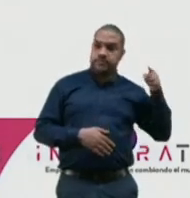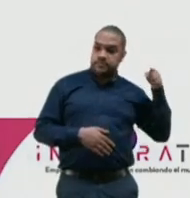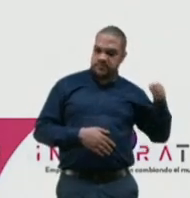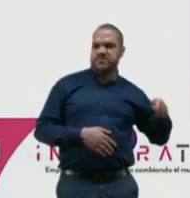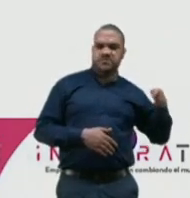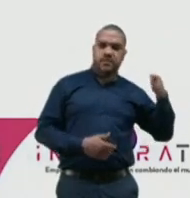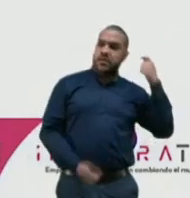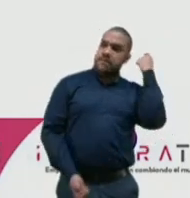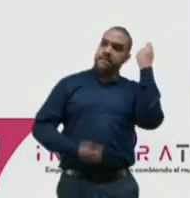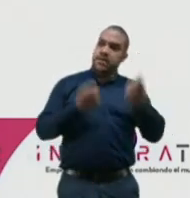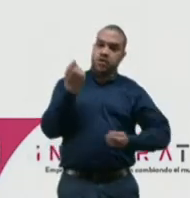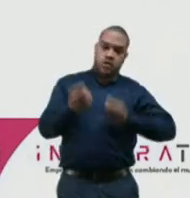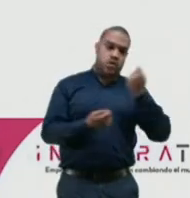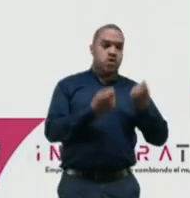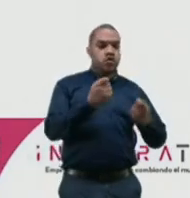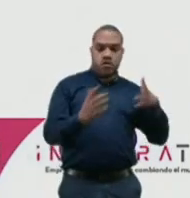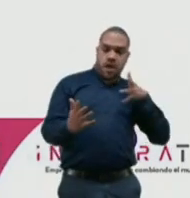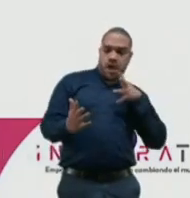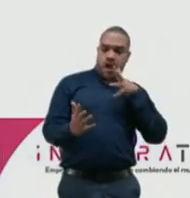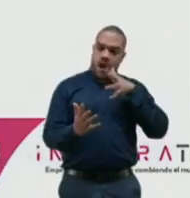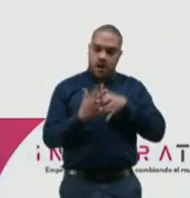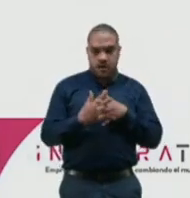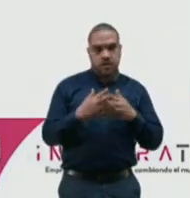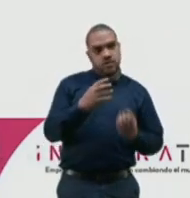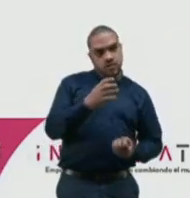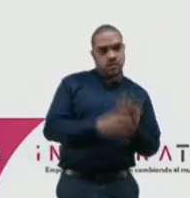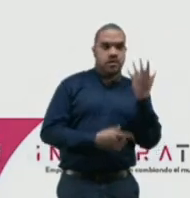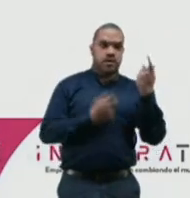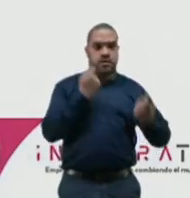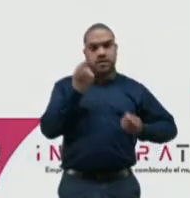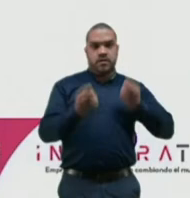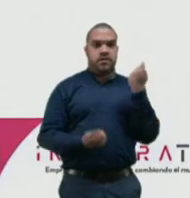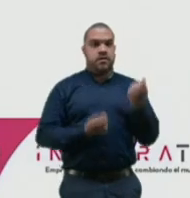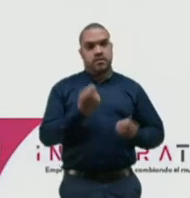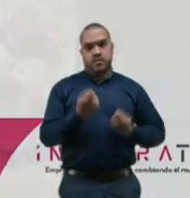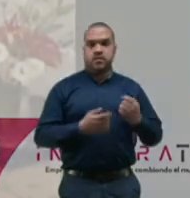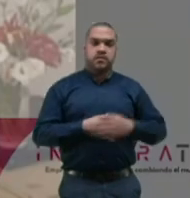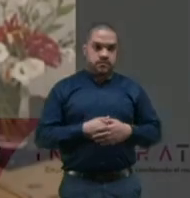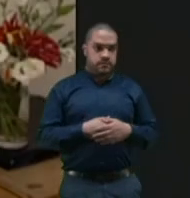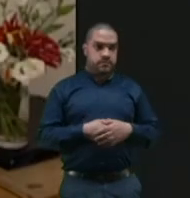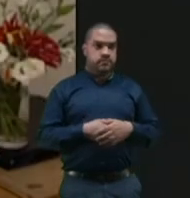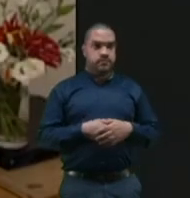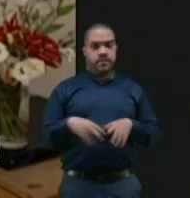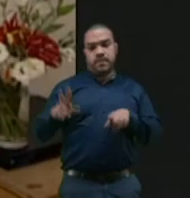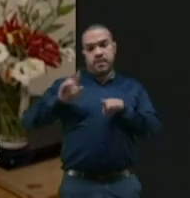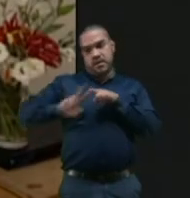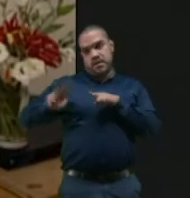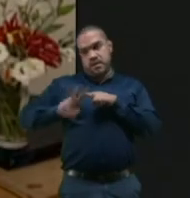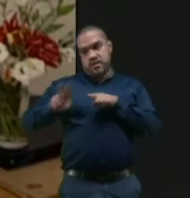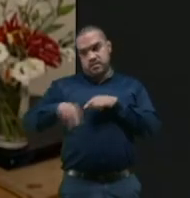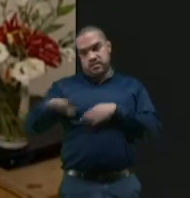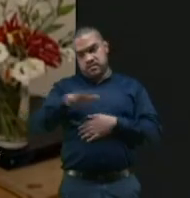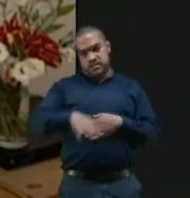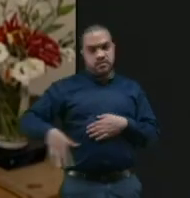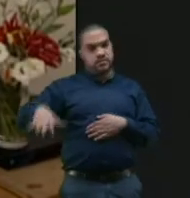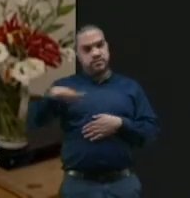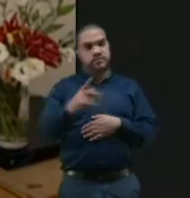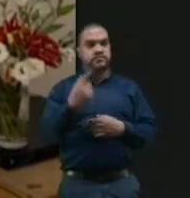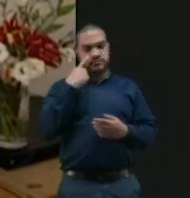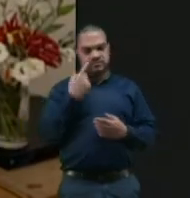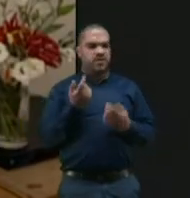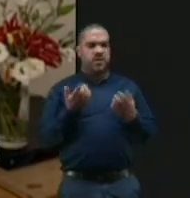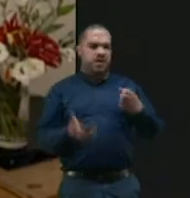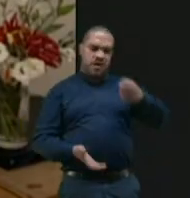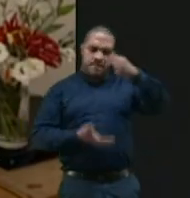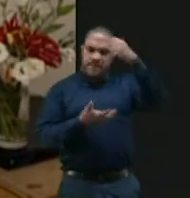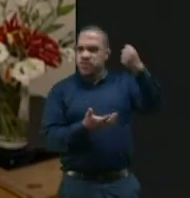mercado, ajuste el producto al mercado. Y ahora, cuando cambiamos nuestra velocidad, cambiamos todas las funciones subyacentes. El presupuesto